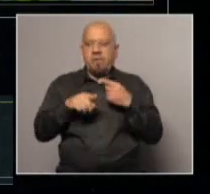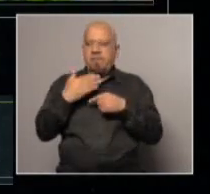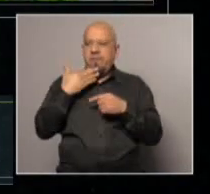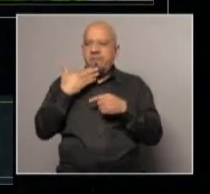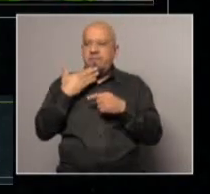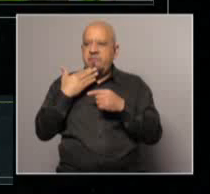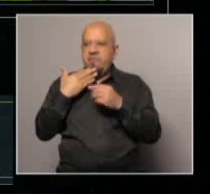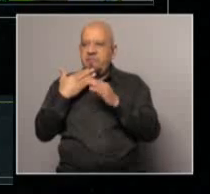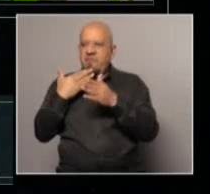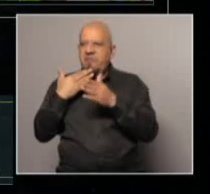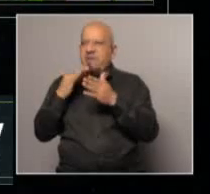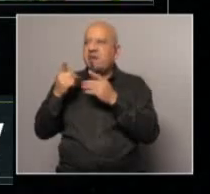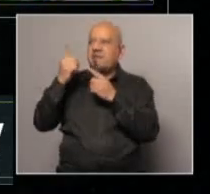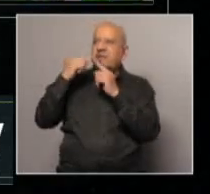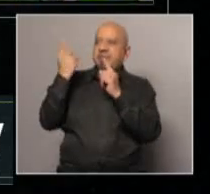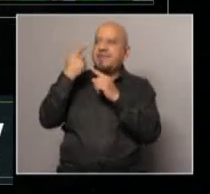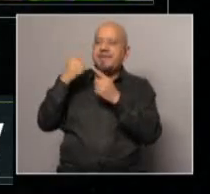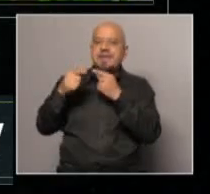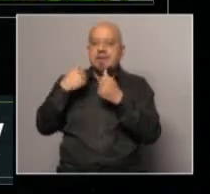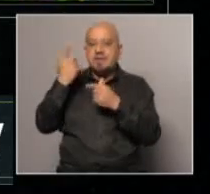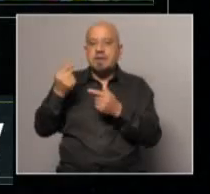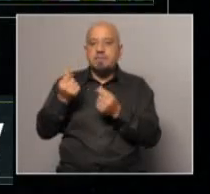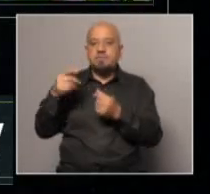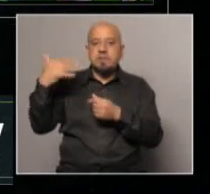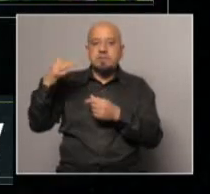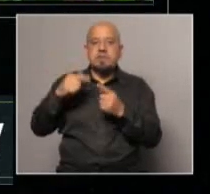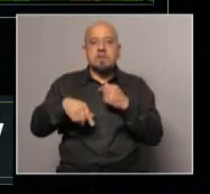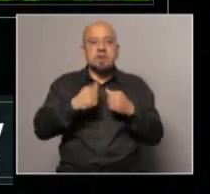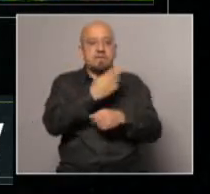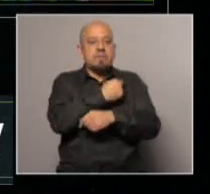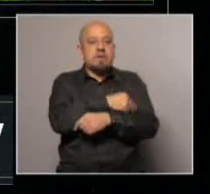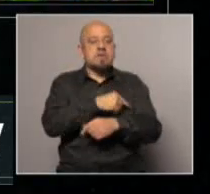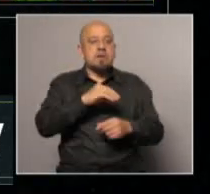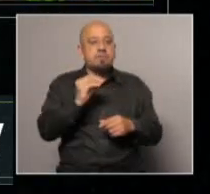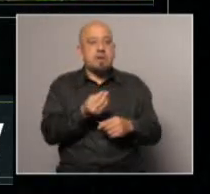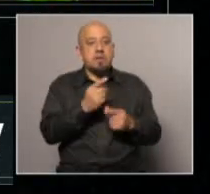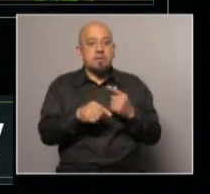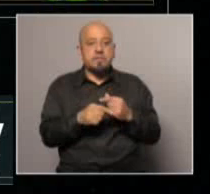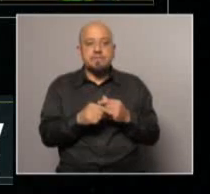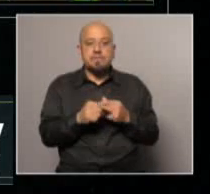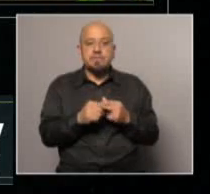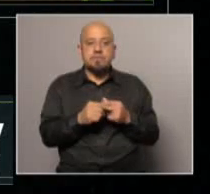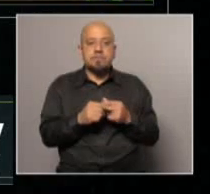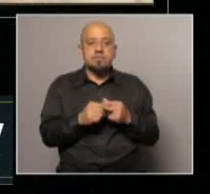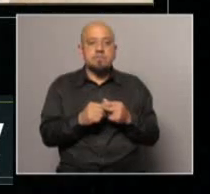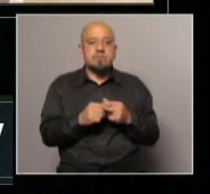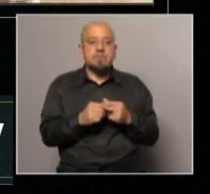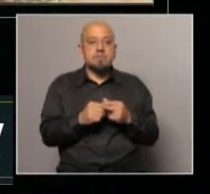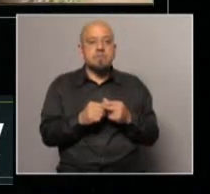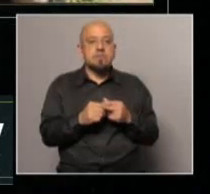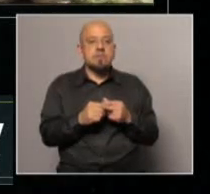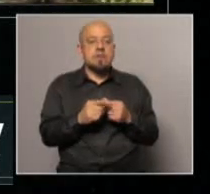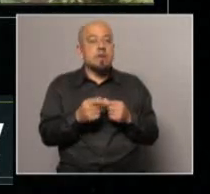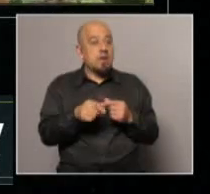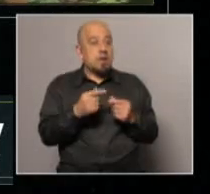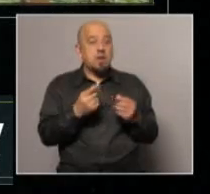¿De que afuera sale el precio mayor y en la farmacia voy a perder dinero o no voy a ganar tanto? Es un negocio tan